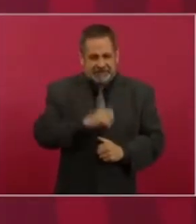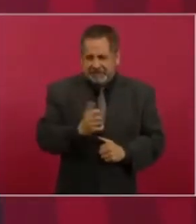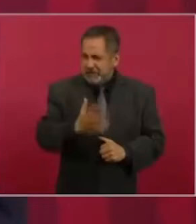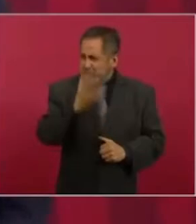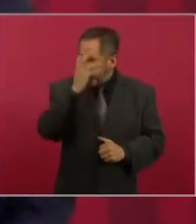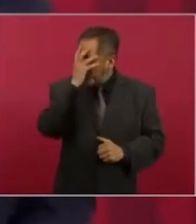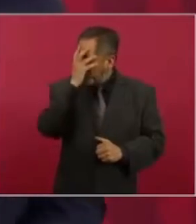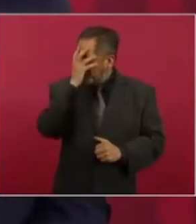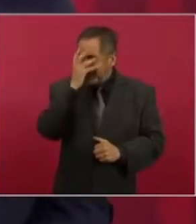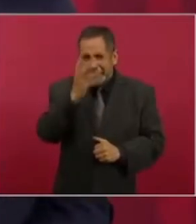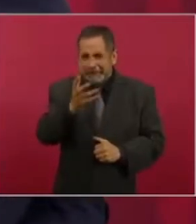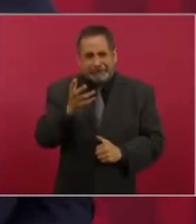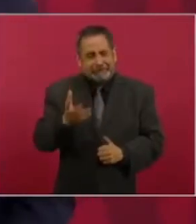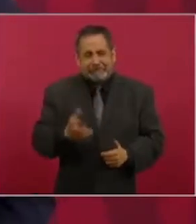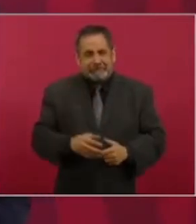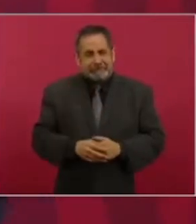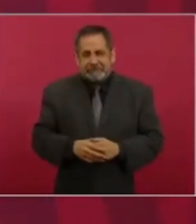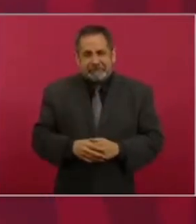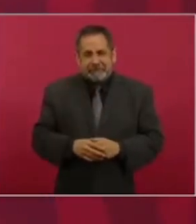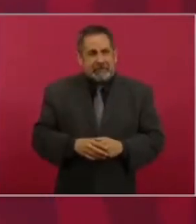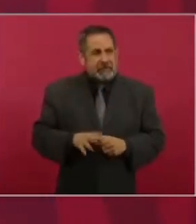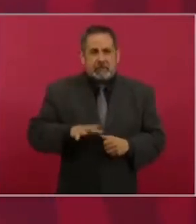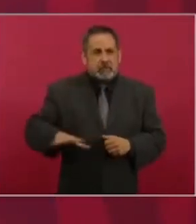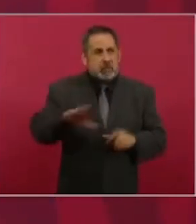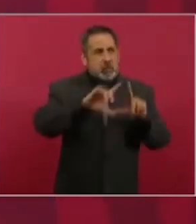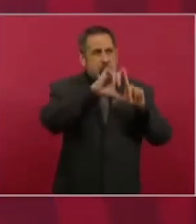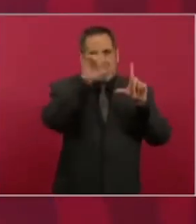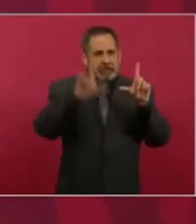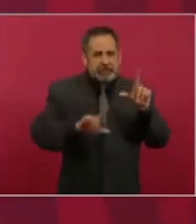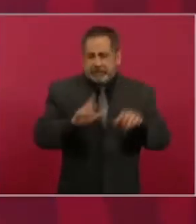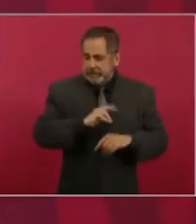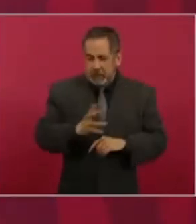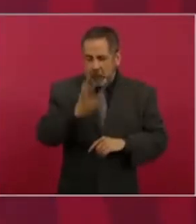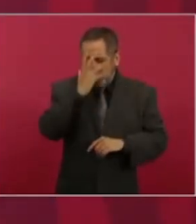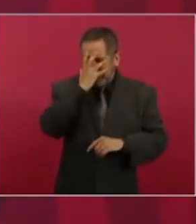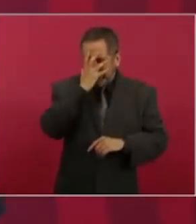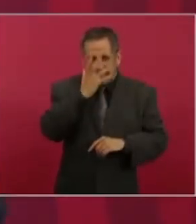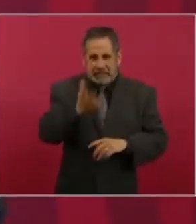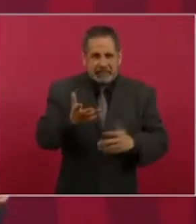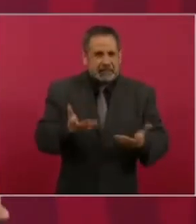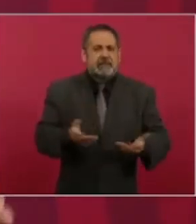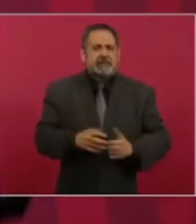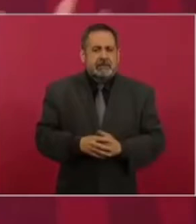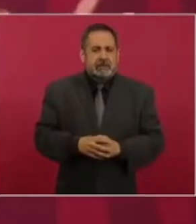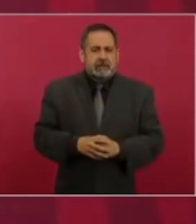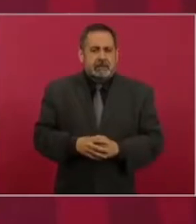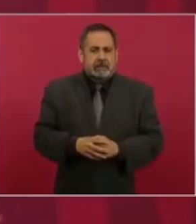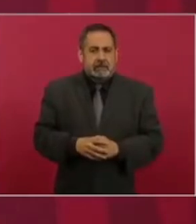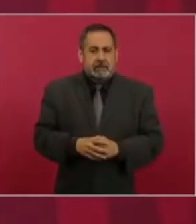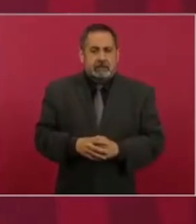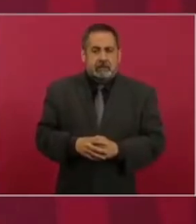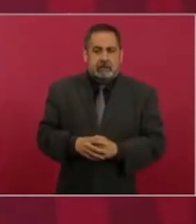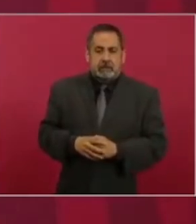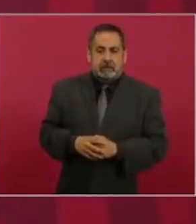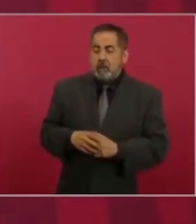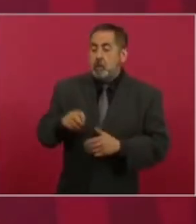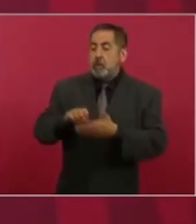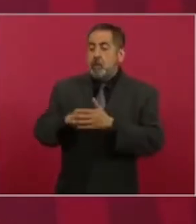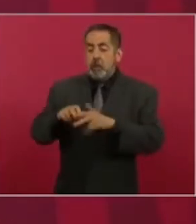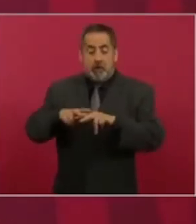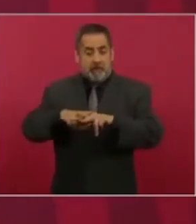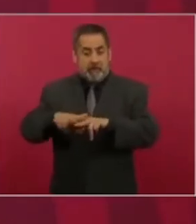vergüenza nacional de que el que privatiza los